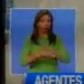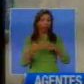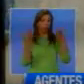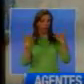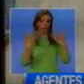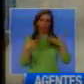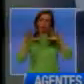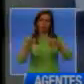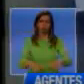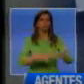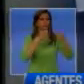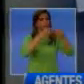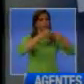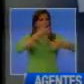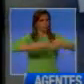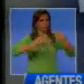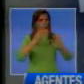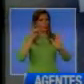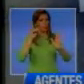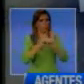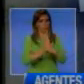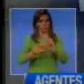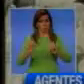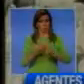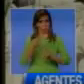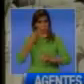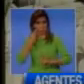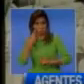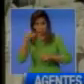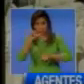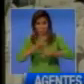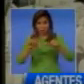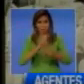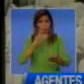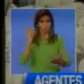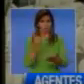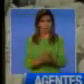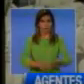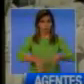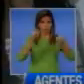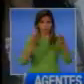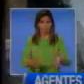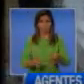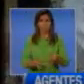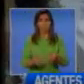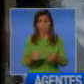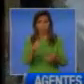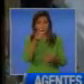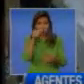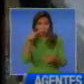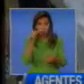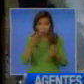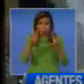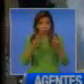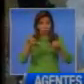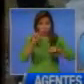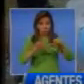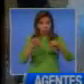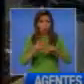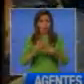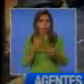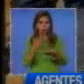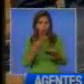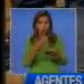Guayaquil, una vez que se compruebe que efectivamente esos químicos encontrados formaban compuesto de algún tipo de